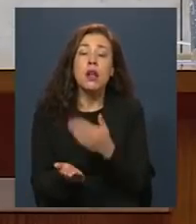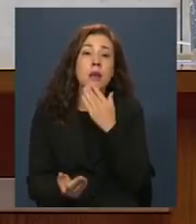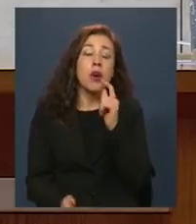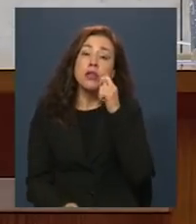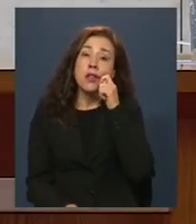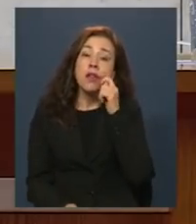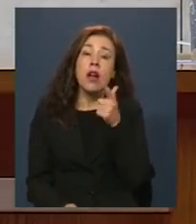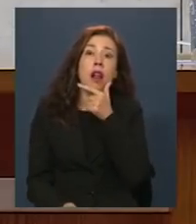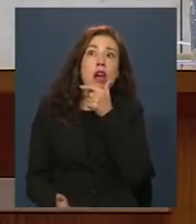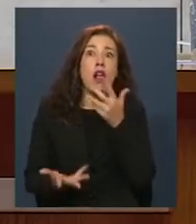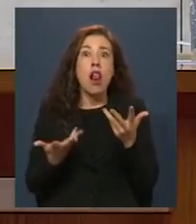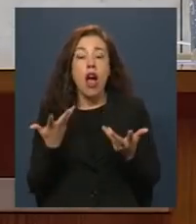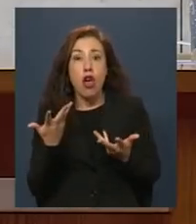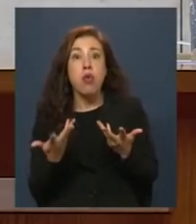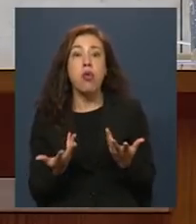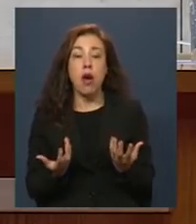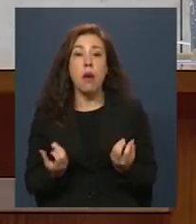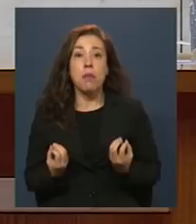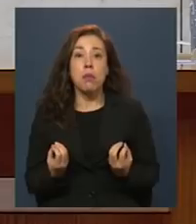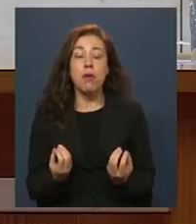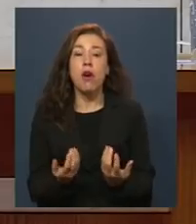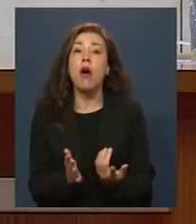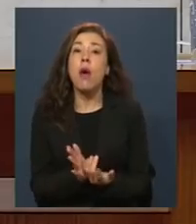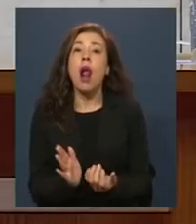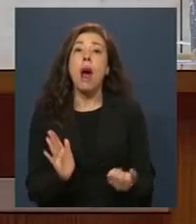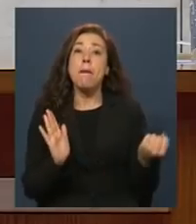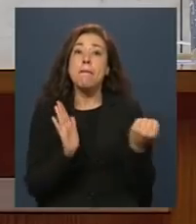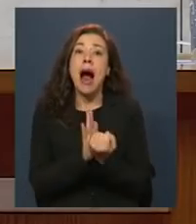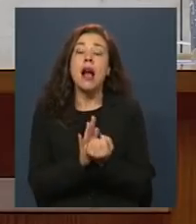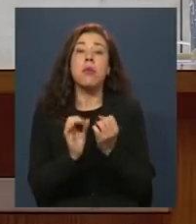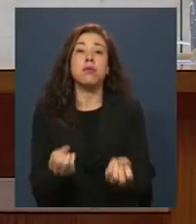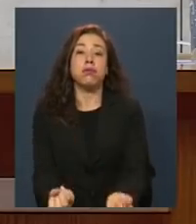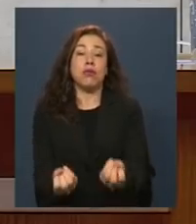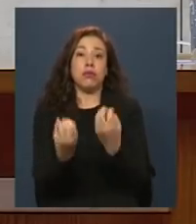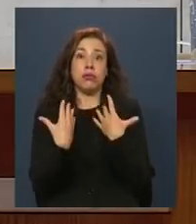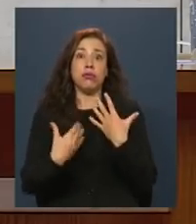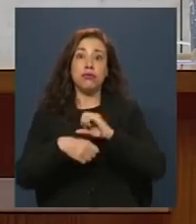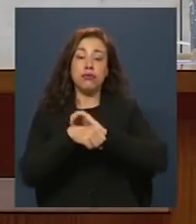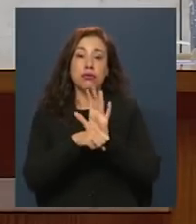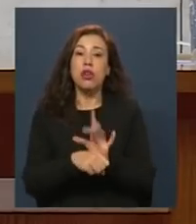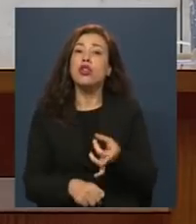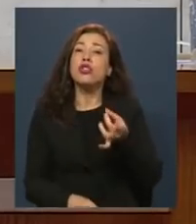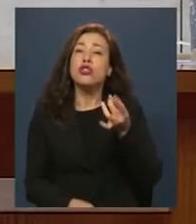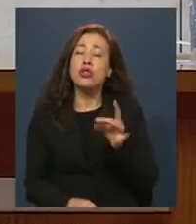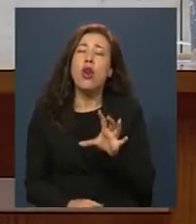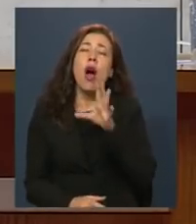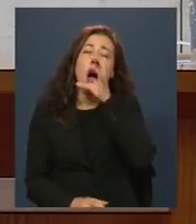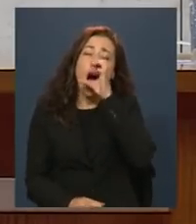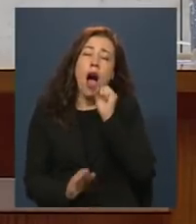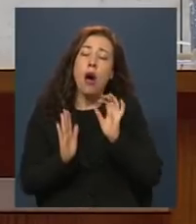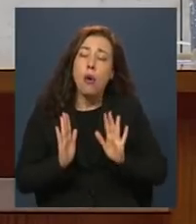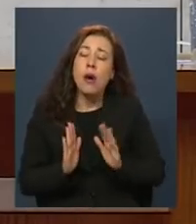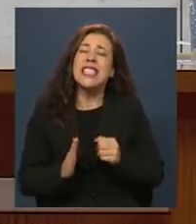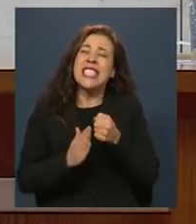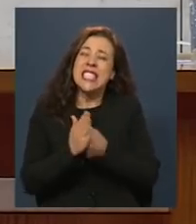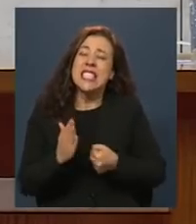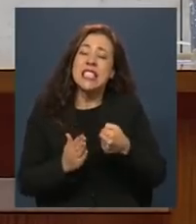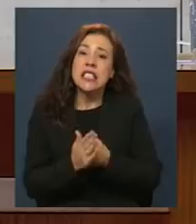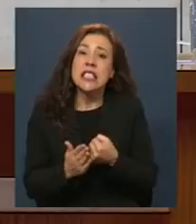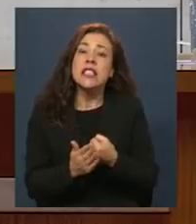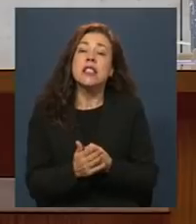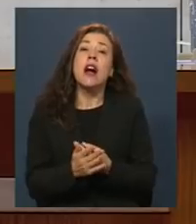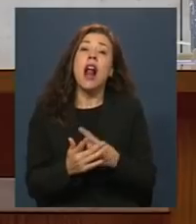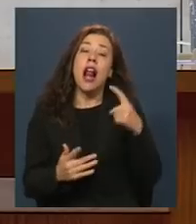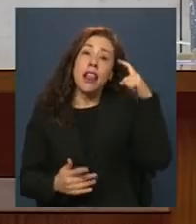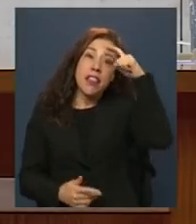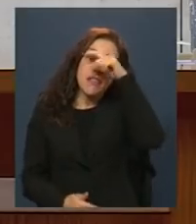de la incertidumbre que nos causan las secuelas de la infección. Solo la resiliencia, la perseverancia frente a lo